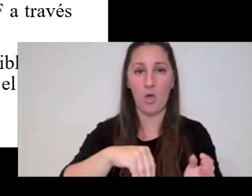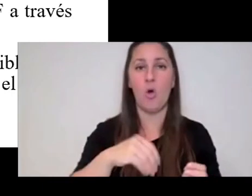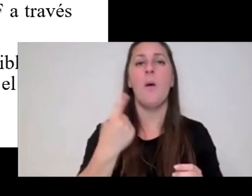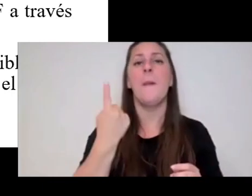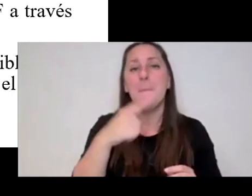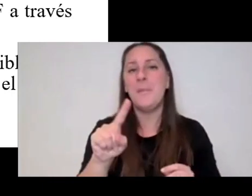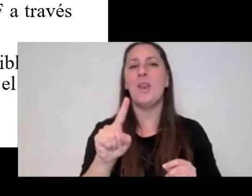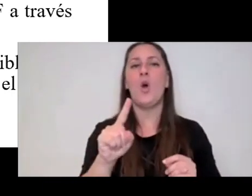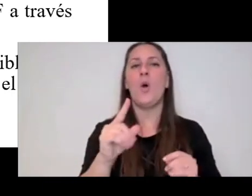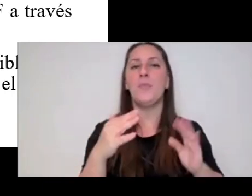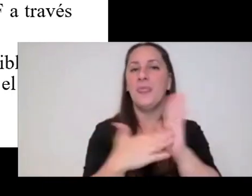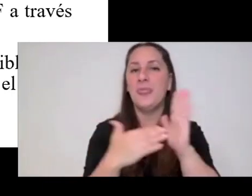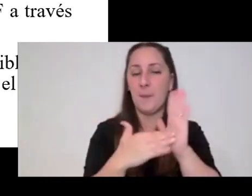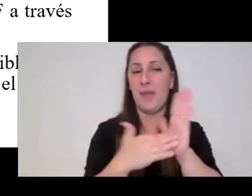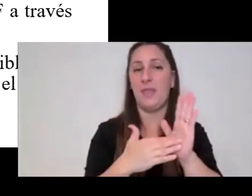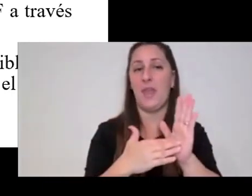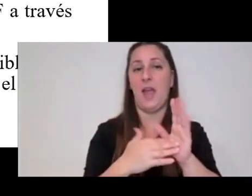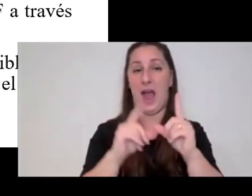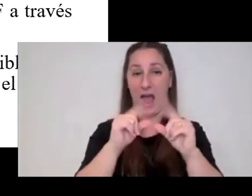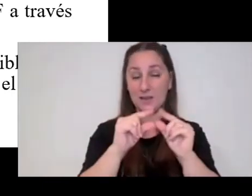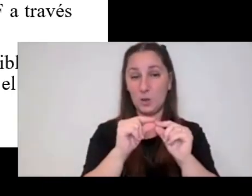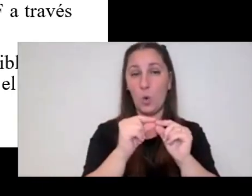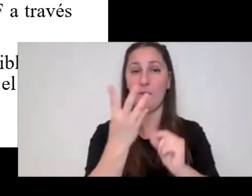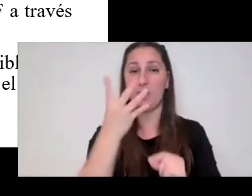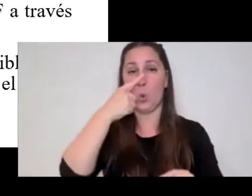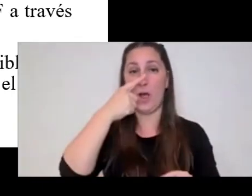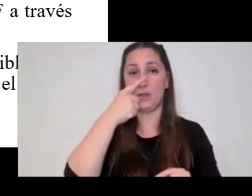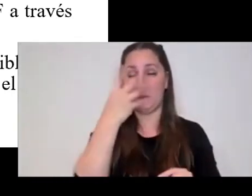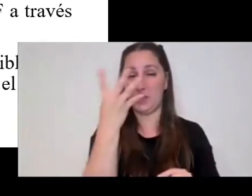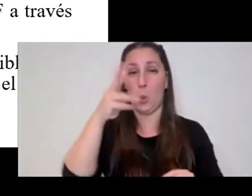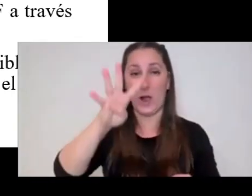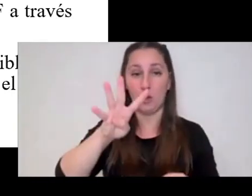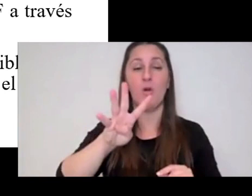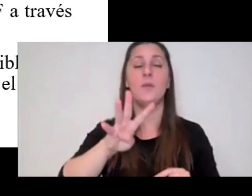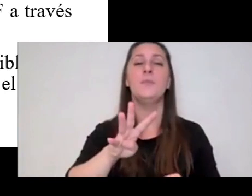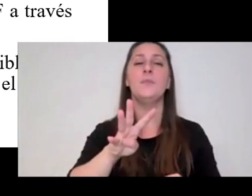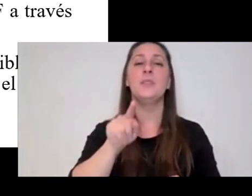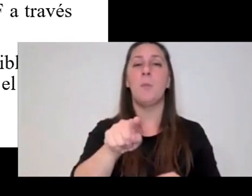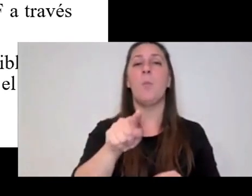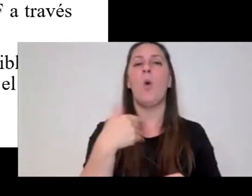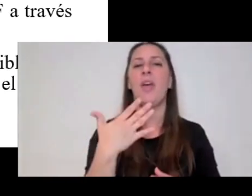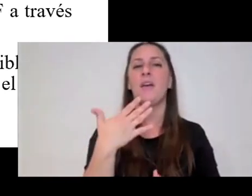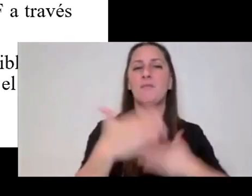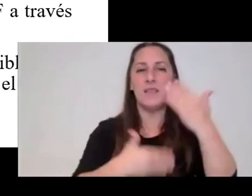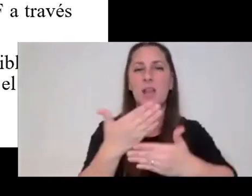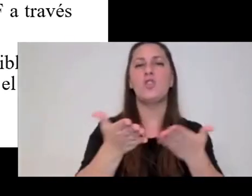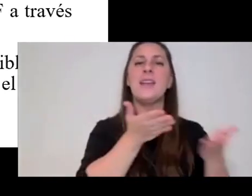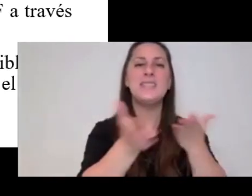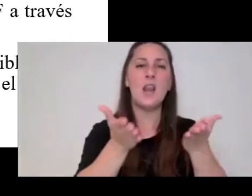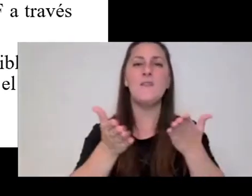estos, en el artículo 24 segundo continuación, desarrollaran servicios públicos